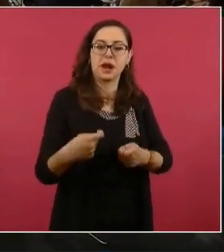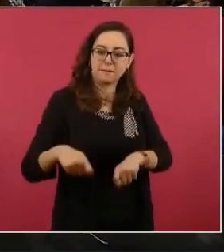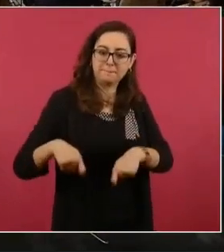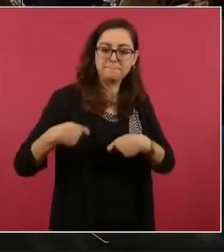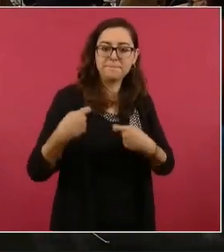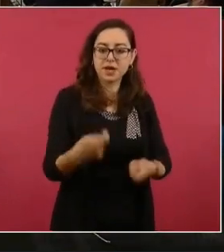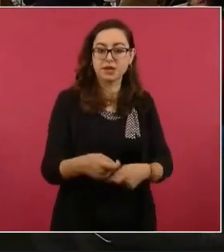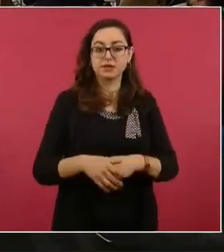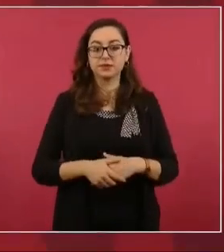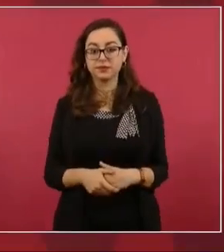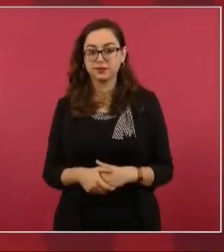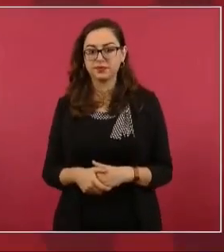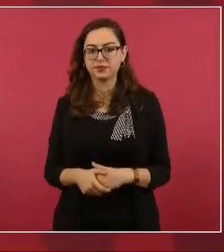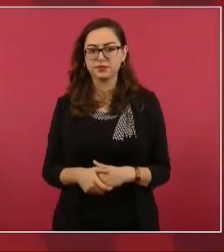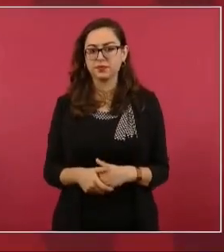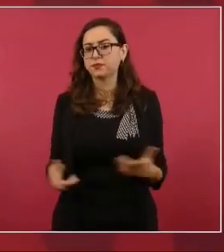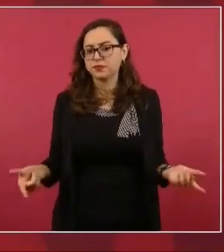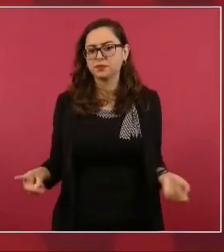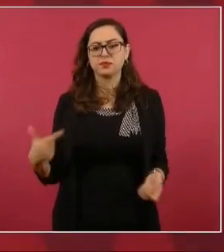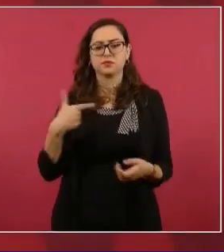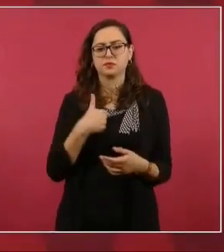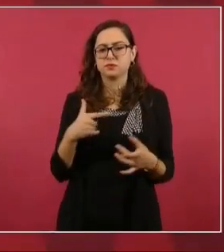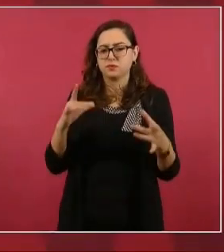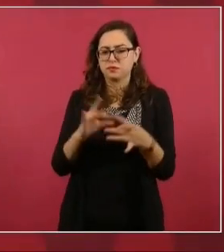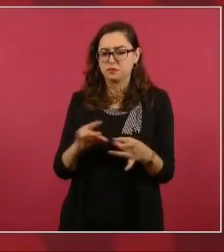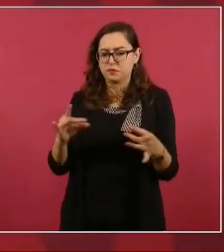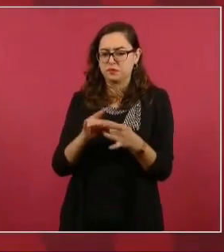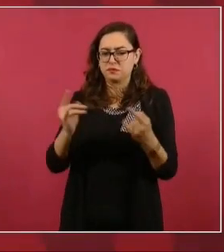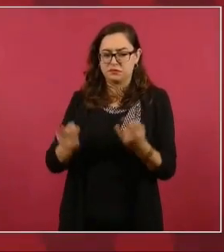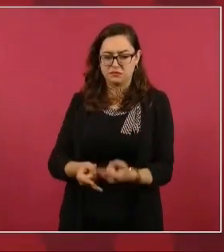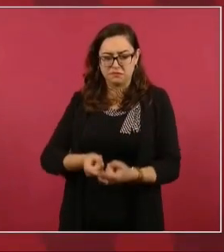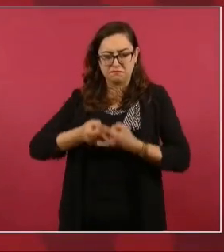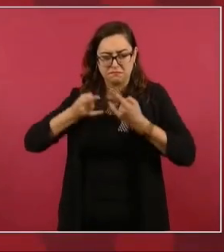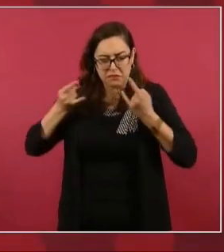¿Por qué te comento todo esto?